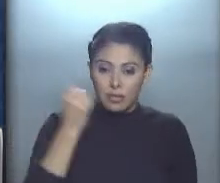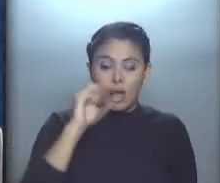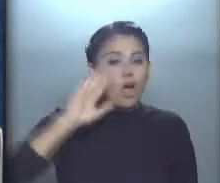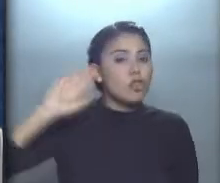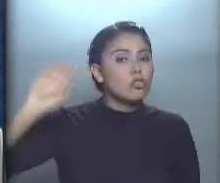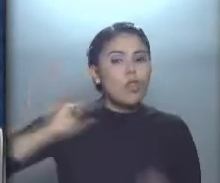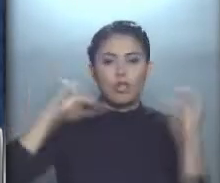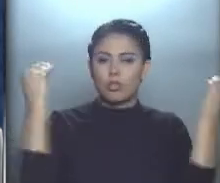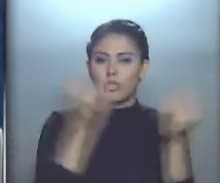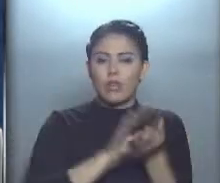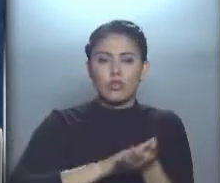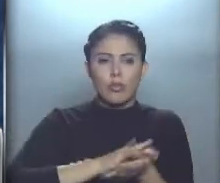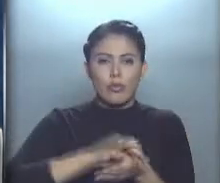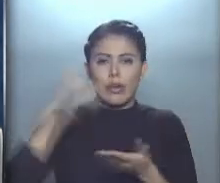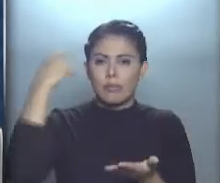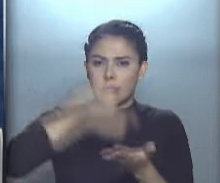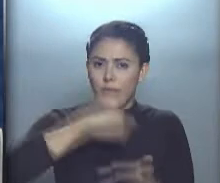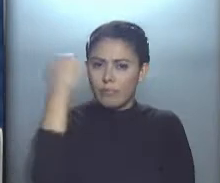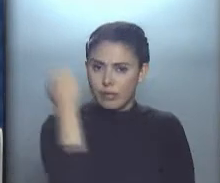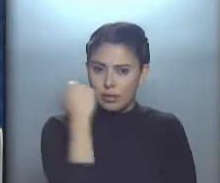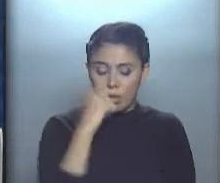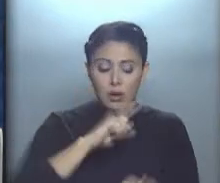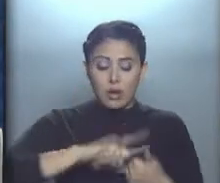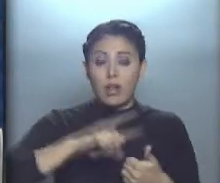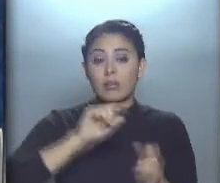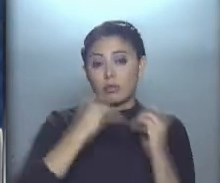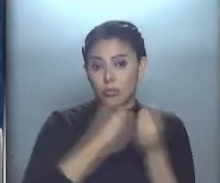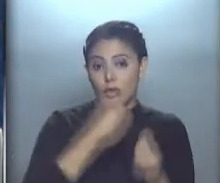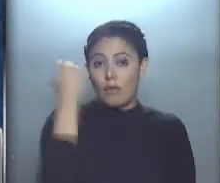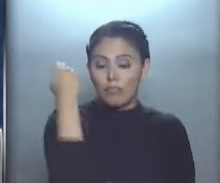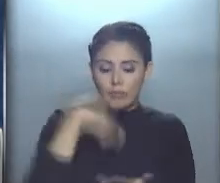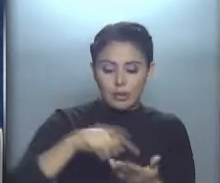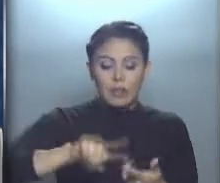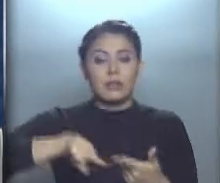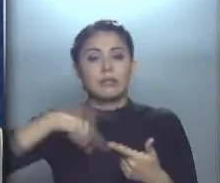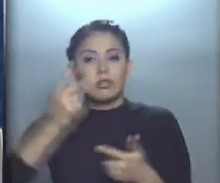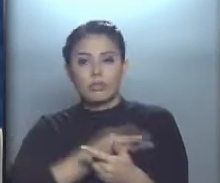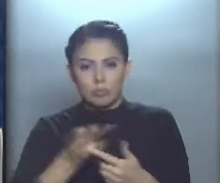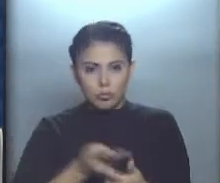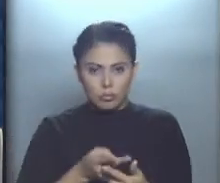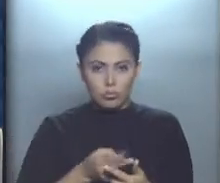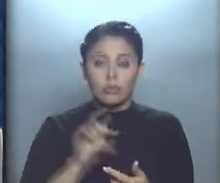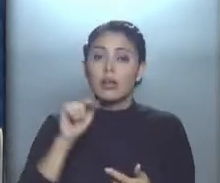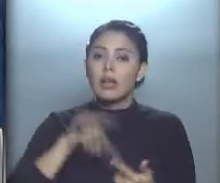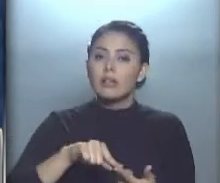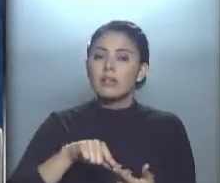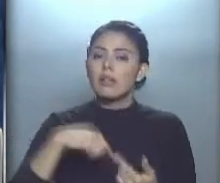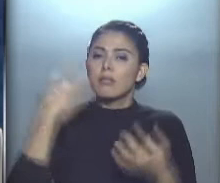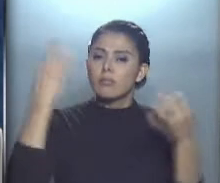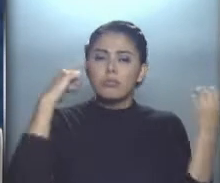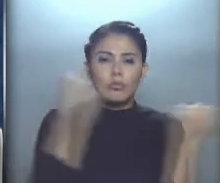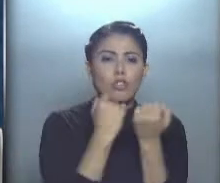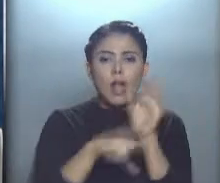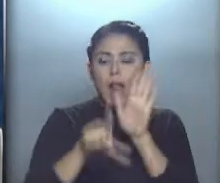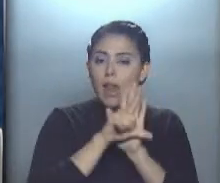el resultado fiscal está dado por resultado fiscal y cuasi-fiscal. Cuasi-fiscal que está debidamente regulado por